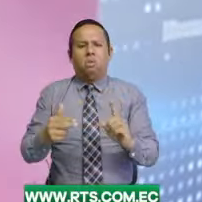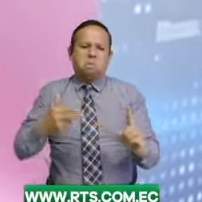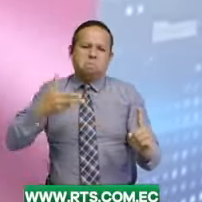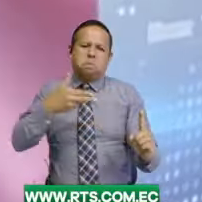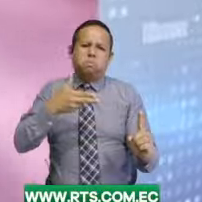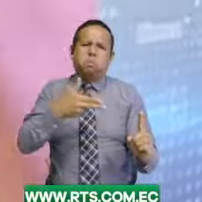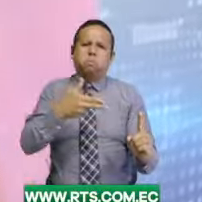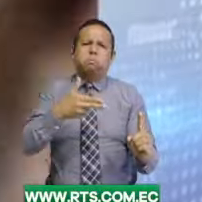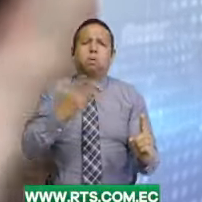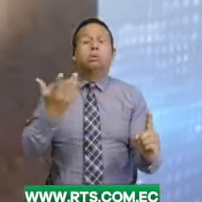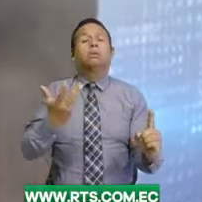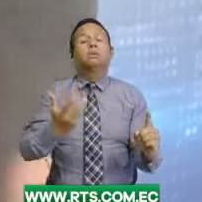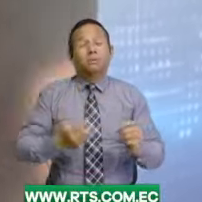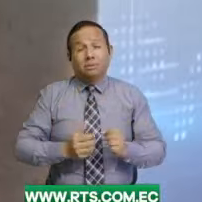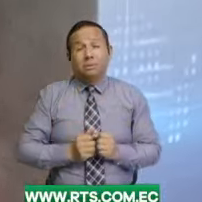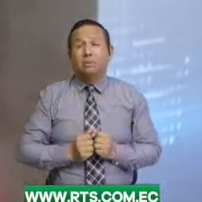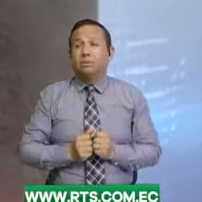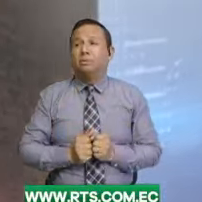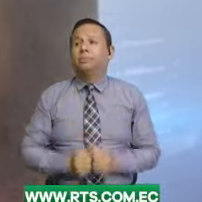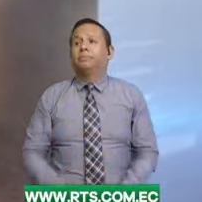disparos.